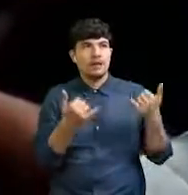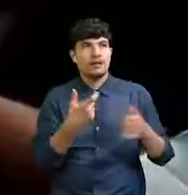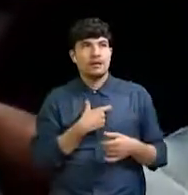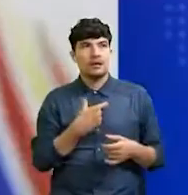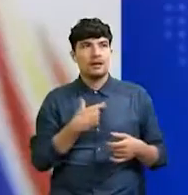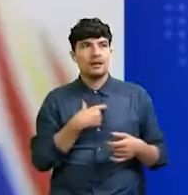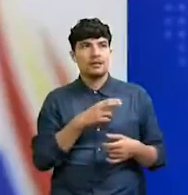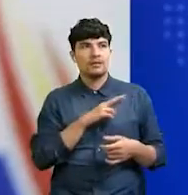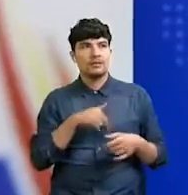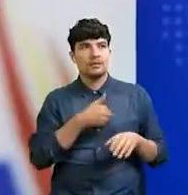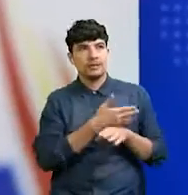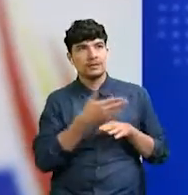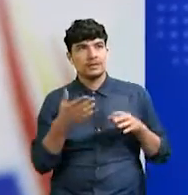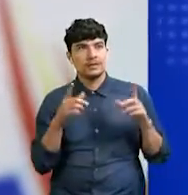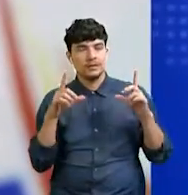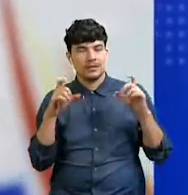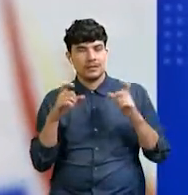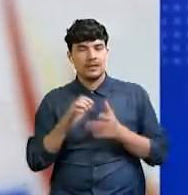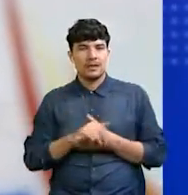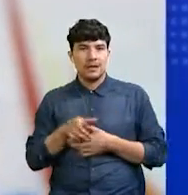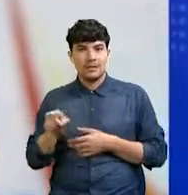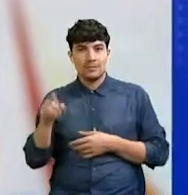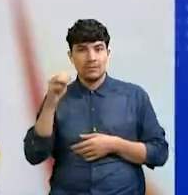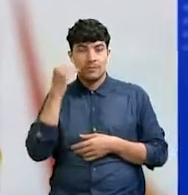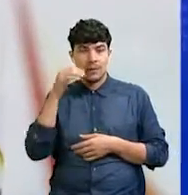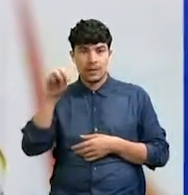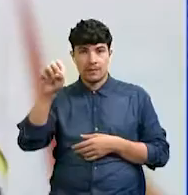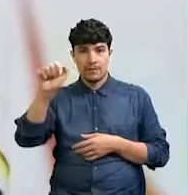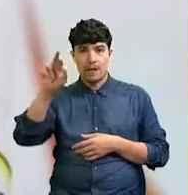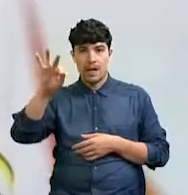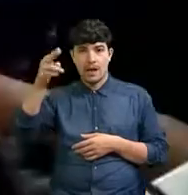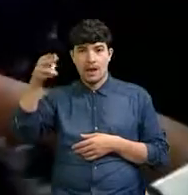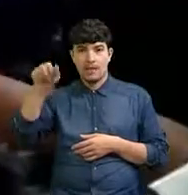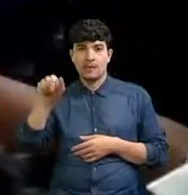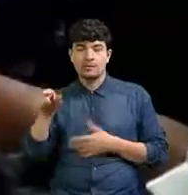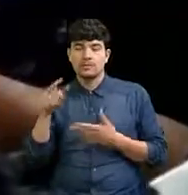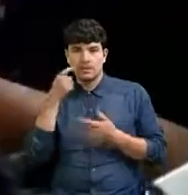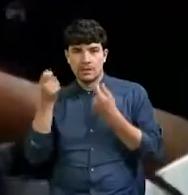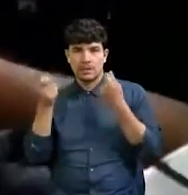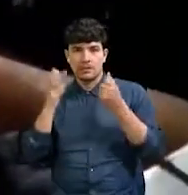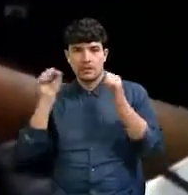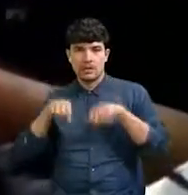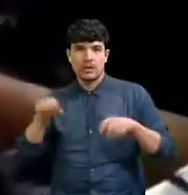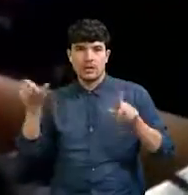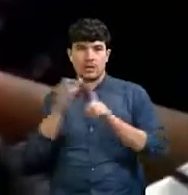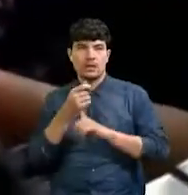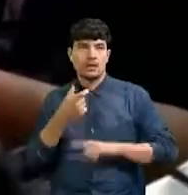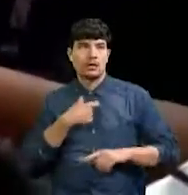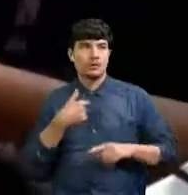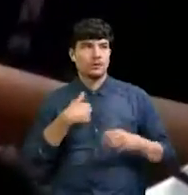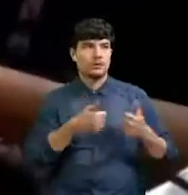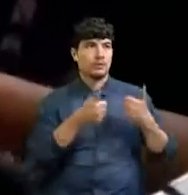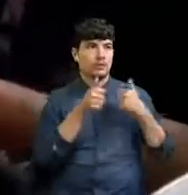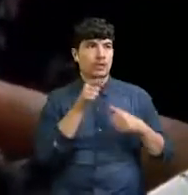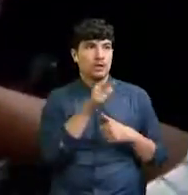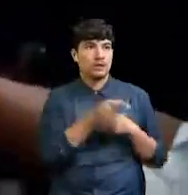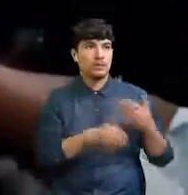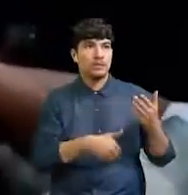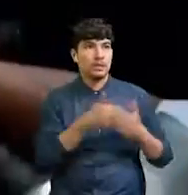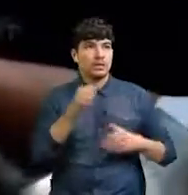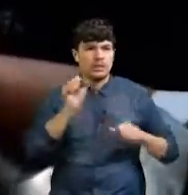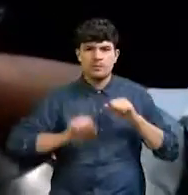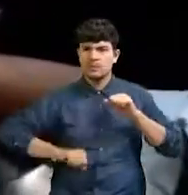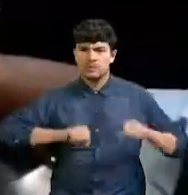la tomaremos. Marta habló de la estrategia para alcanzar el oro bolivariano. Soy muy buena andando la segunda vuelta, ella arranca muy duro,